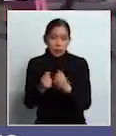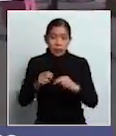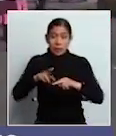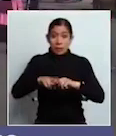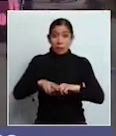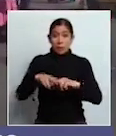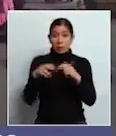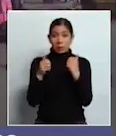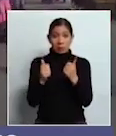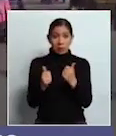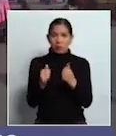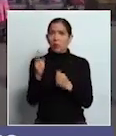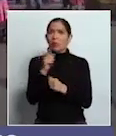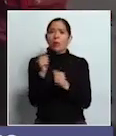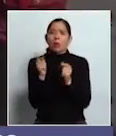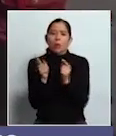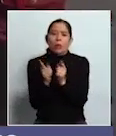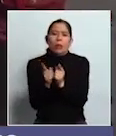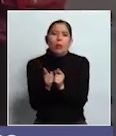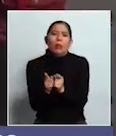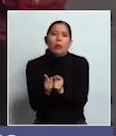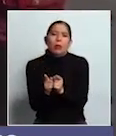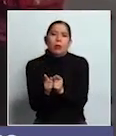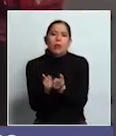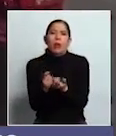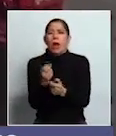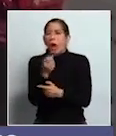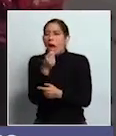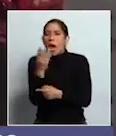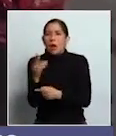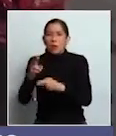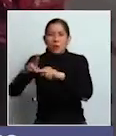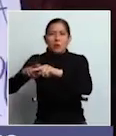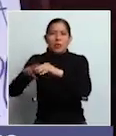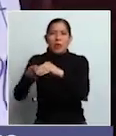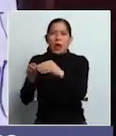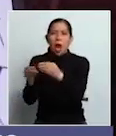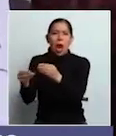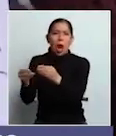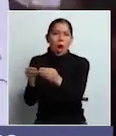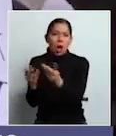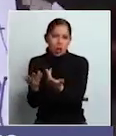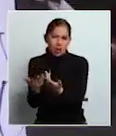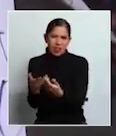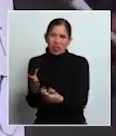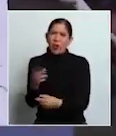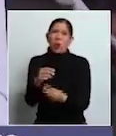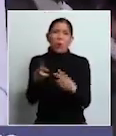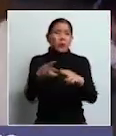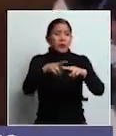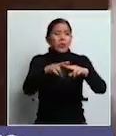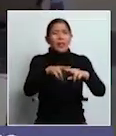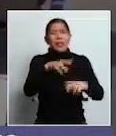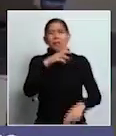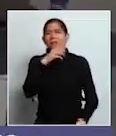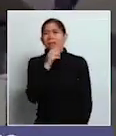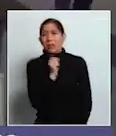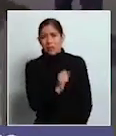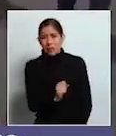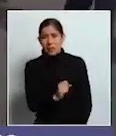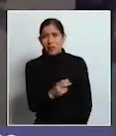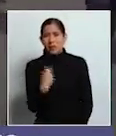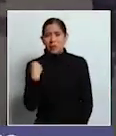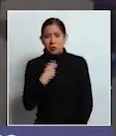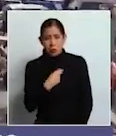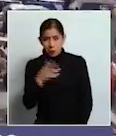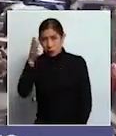adecuados para nuestros hijos, son pupitres de lata, incluso lo podemos pensar, son pupitres antiguos que tenemos que hacer, subsanar